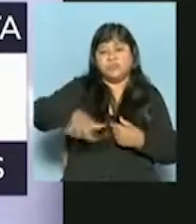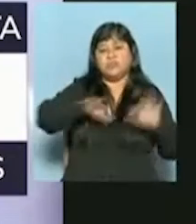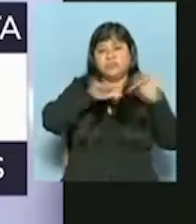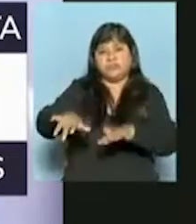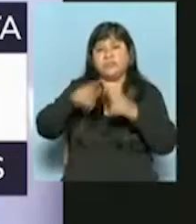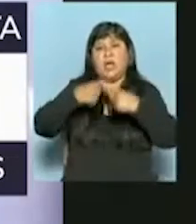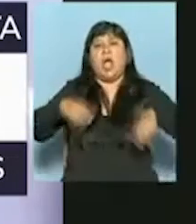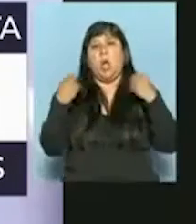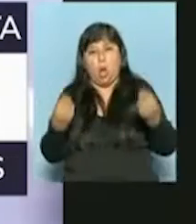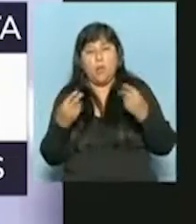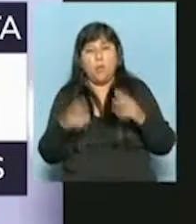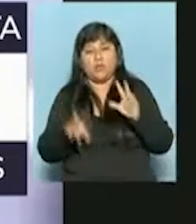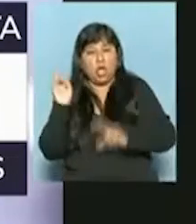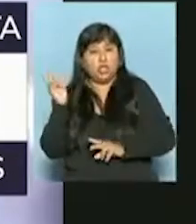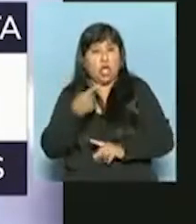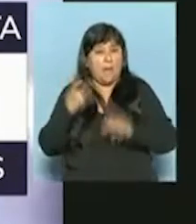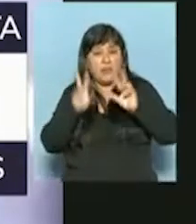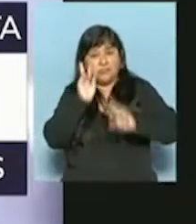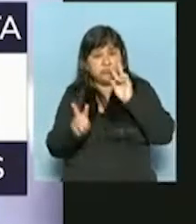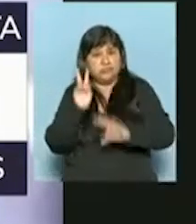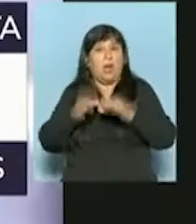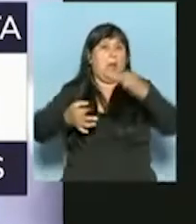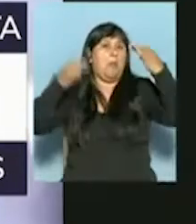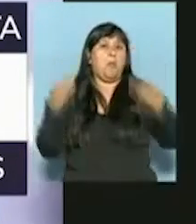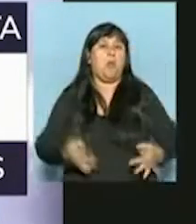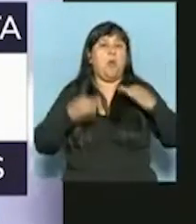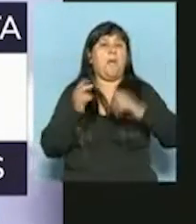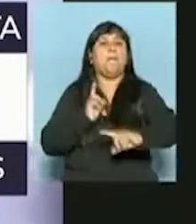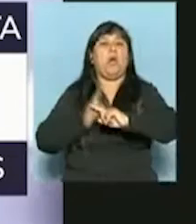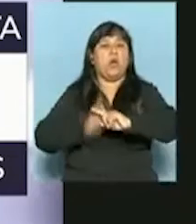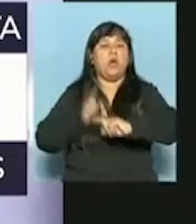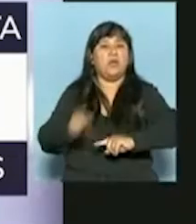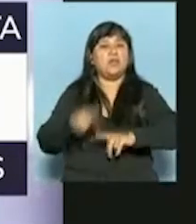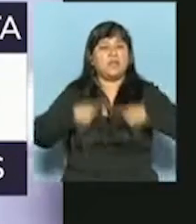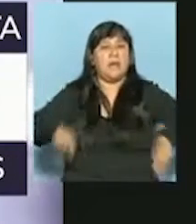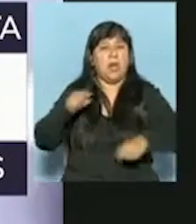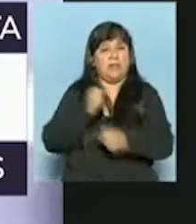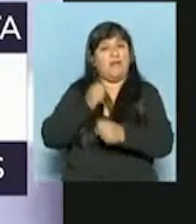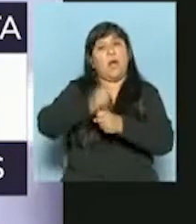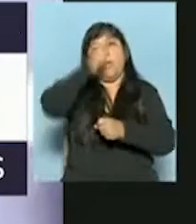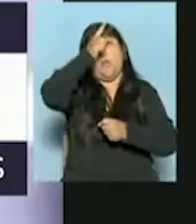y que la ciudadanía vio con buenos ojos respecto de la tarea realizada por la policía.